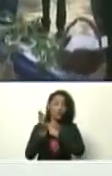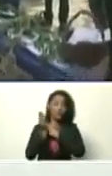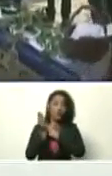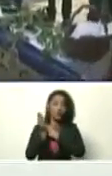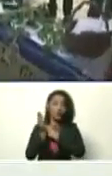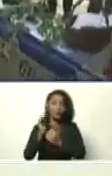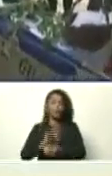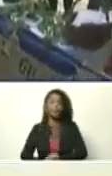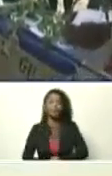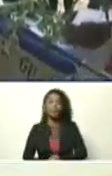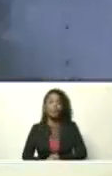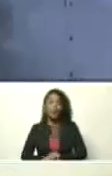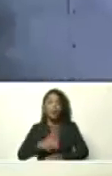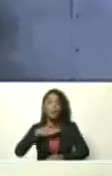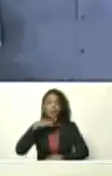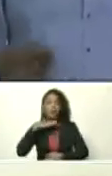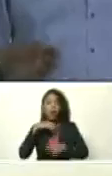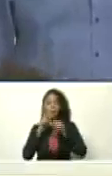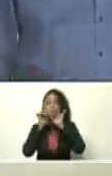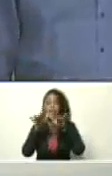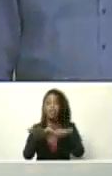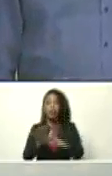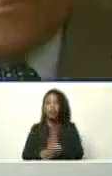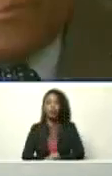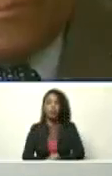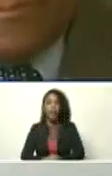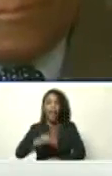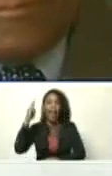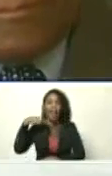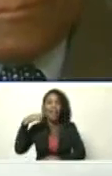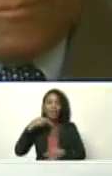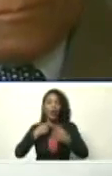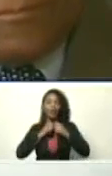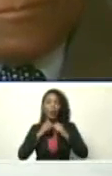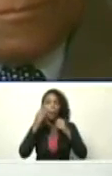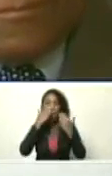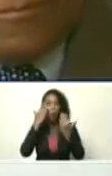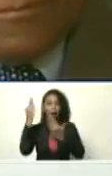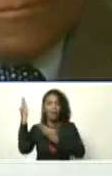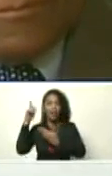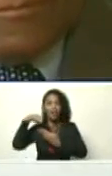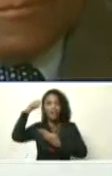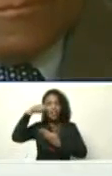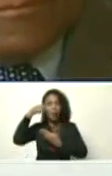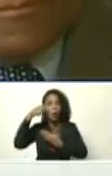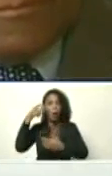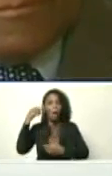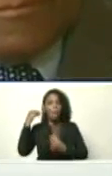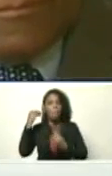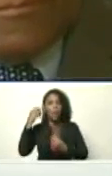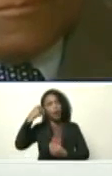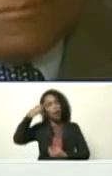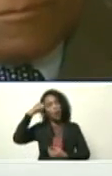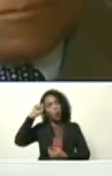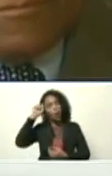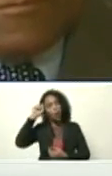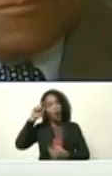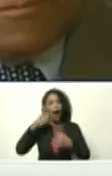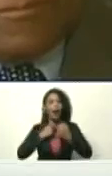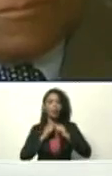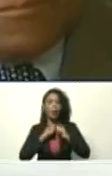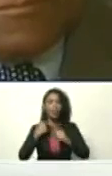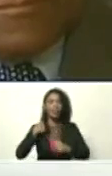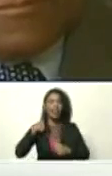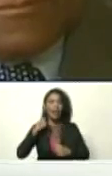cuida y nos llena de bendiciones, el negro Aristóbulo. Vamos a ver un video para recordar a Aristóbulo. Tenemos